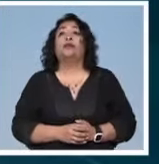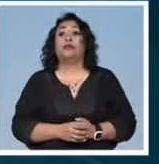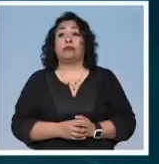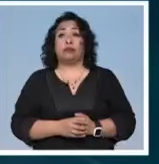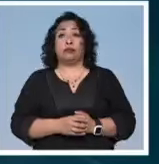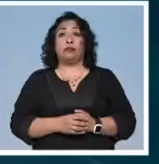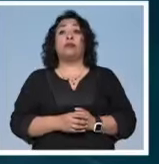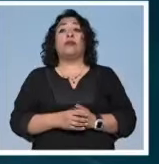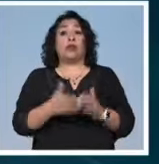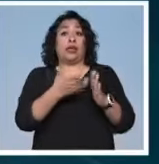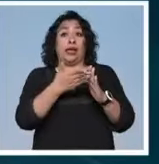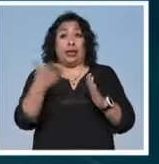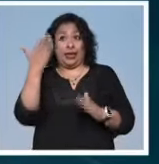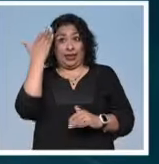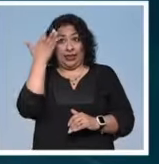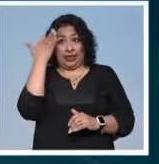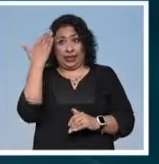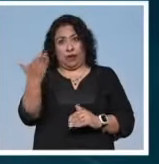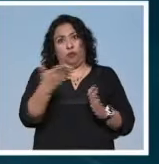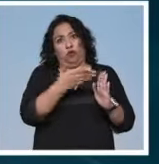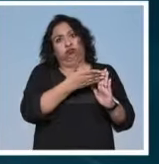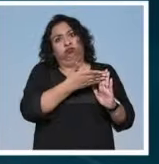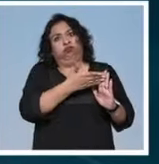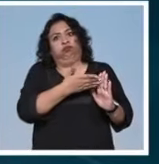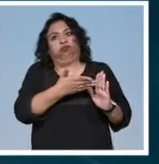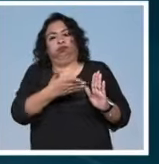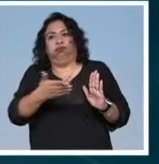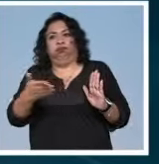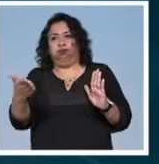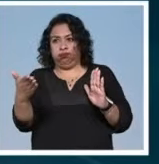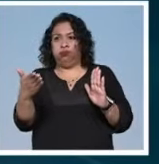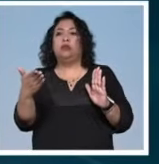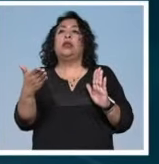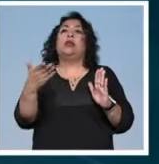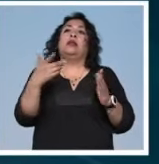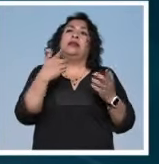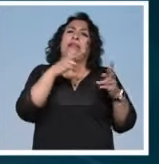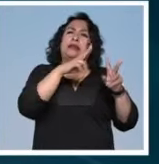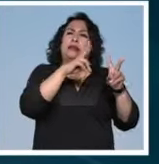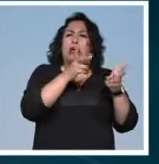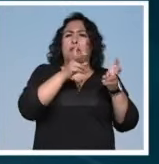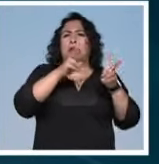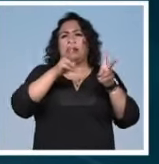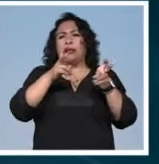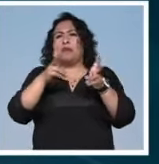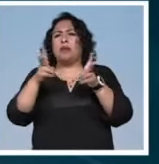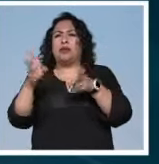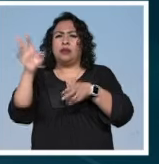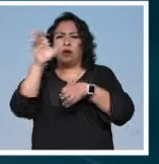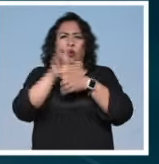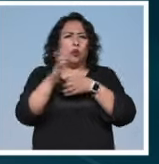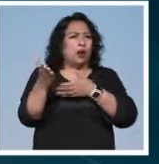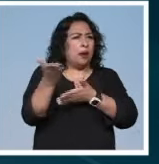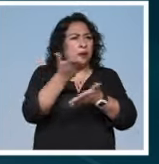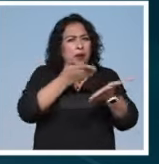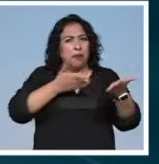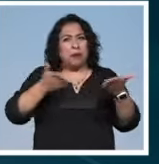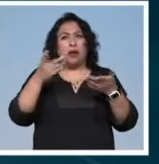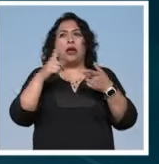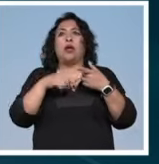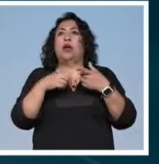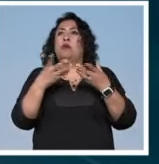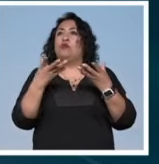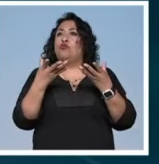una temporada bastante amplia que abarca tantos temas de cooperación culturales. Vamos a tener